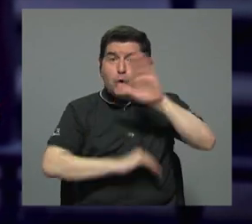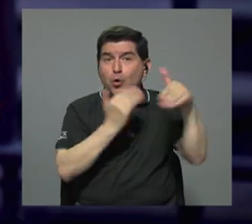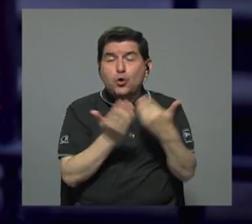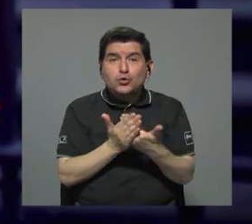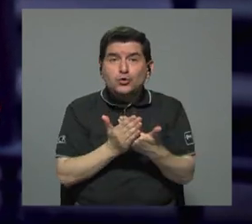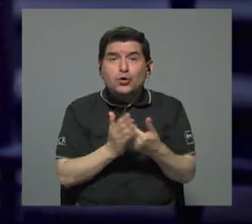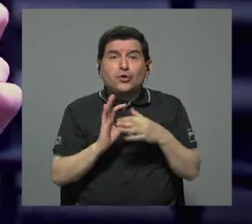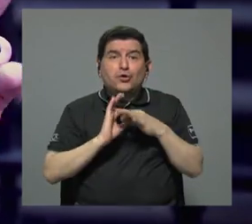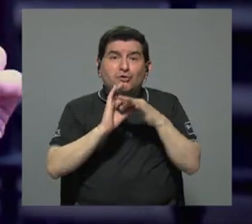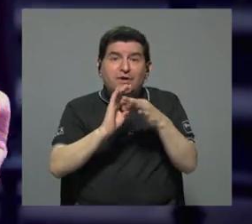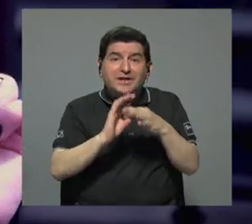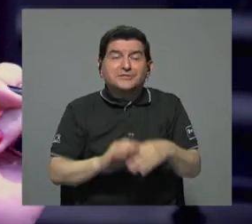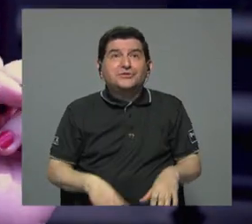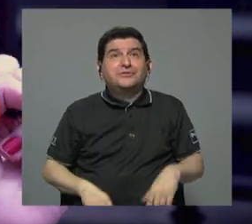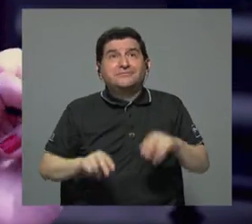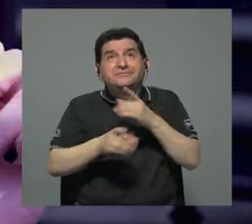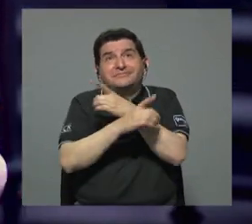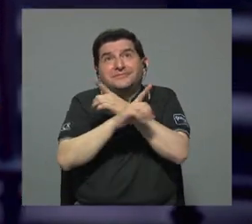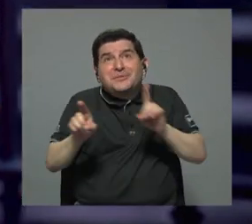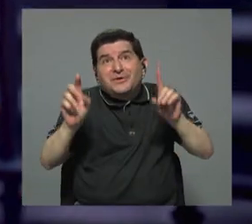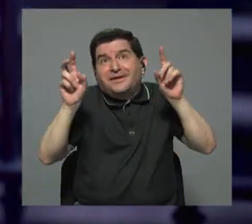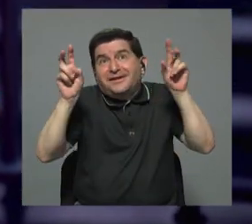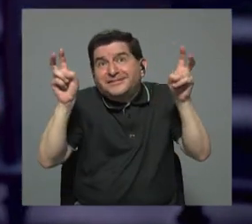viene haciendo la democracia